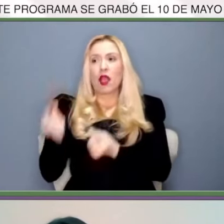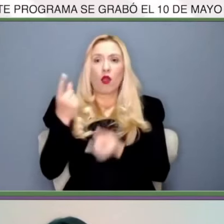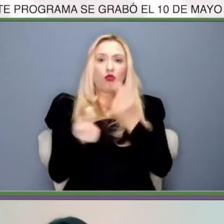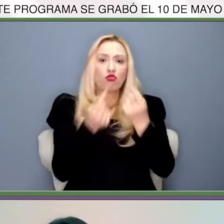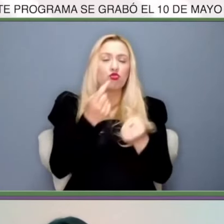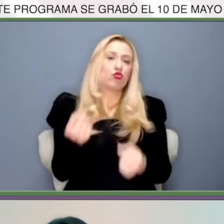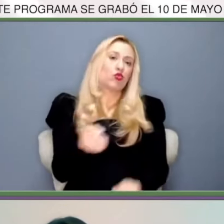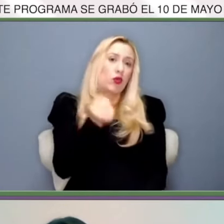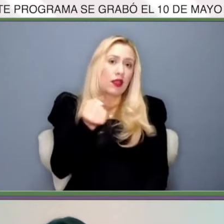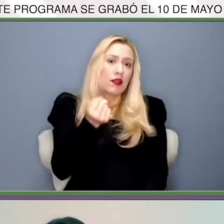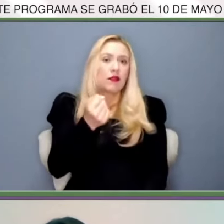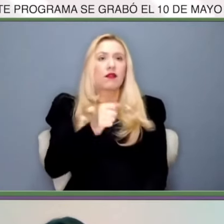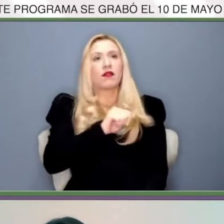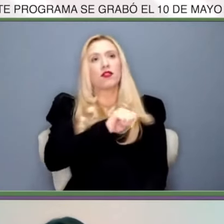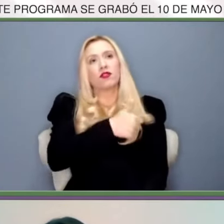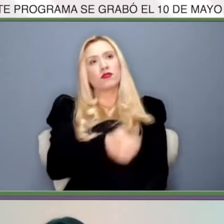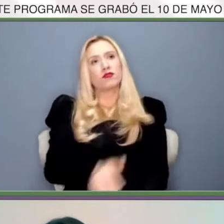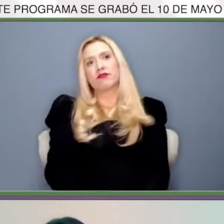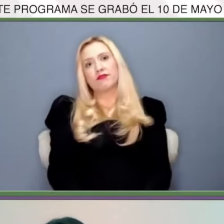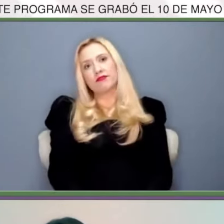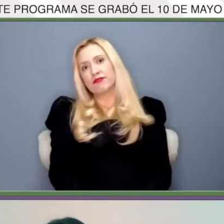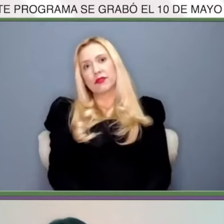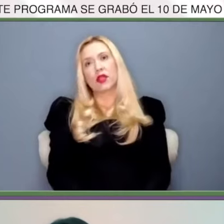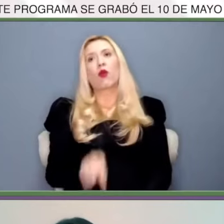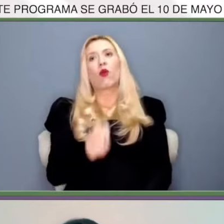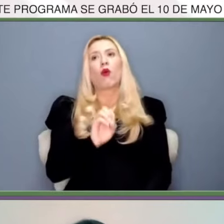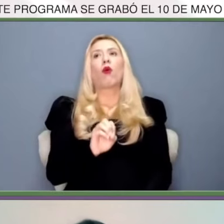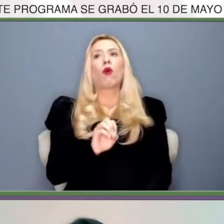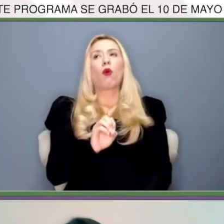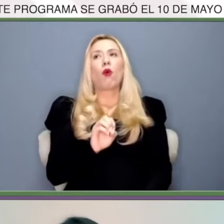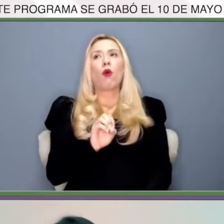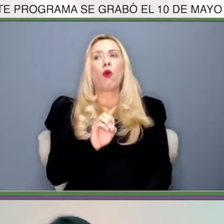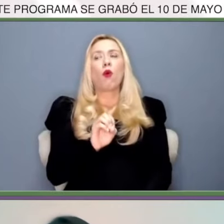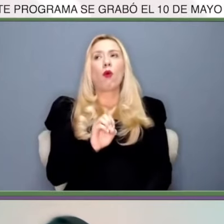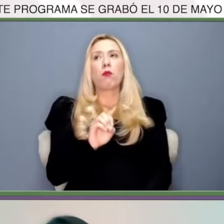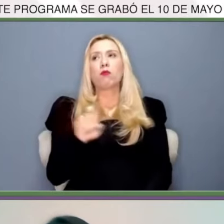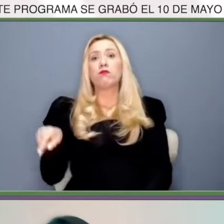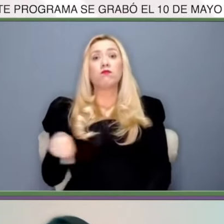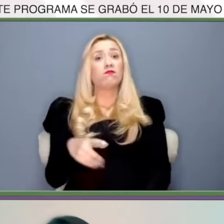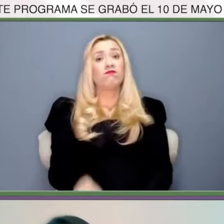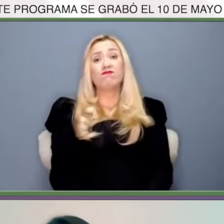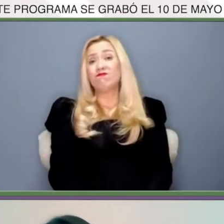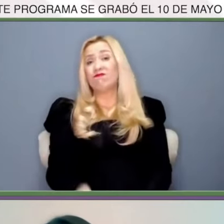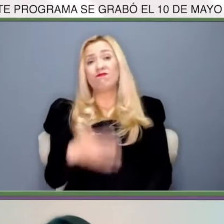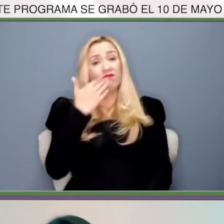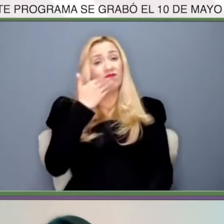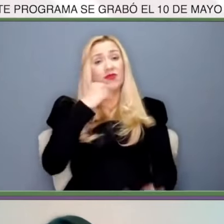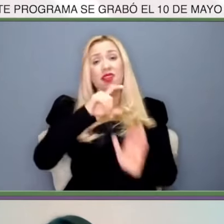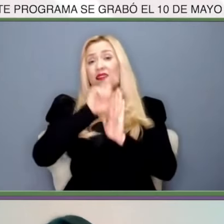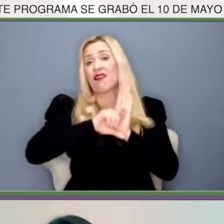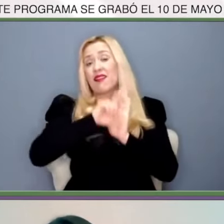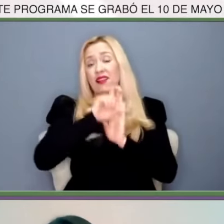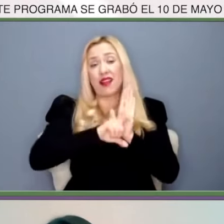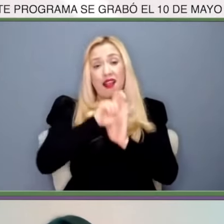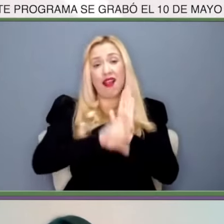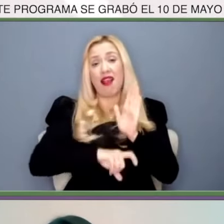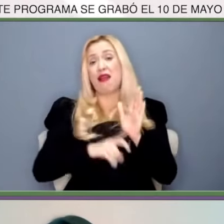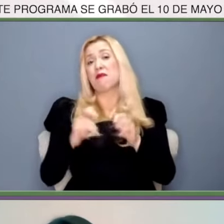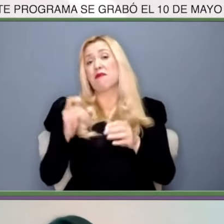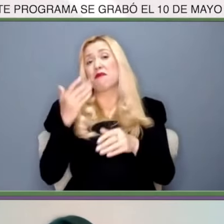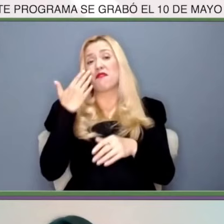más suerte que otros, o hay quienes incluso pues no tienen acceso a las redes sociales, no pueden promocionar sus